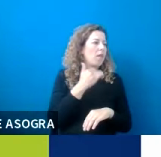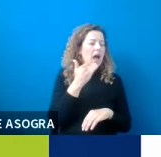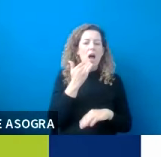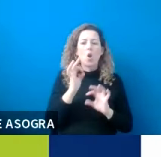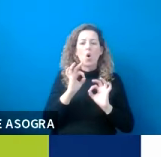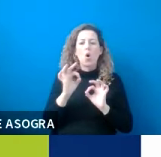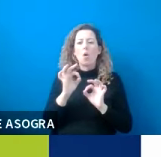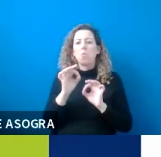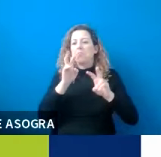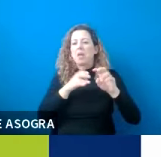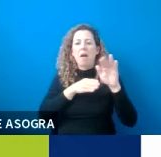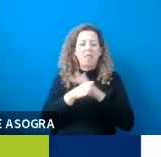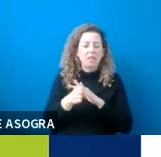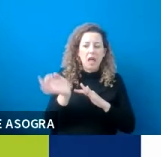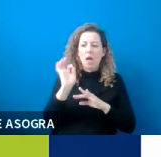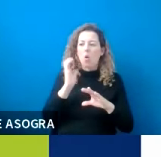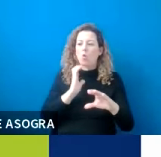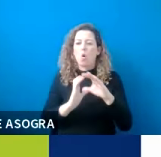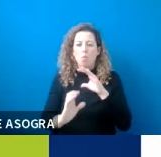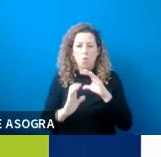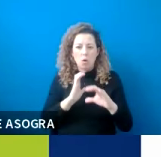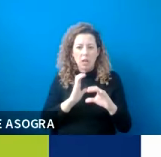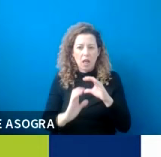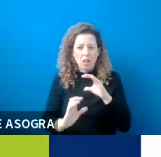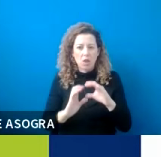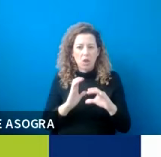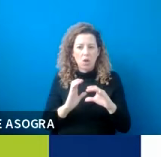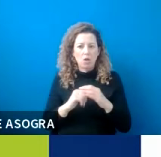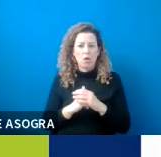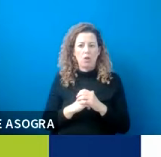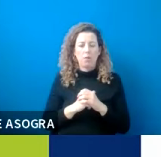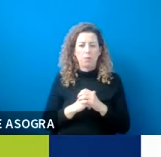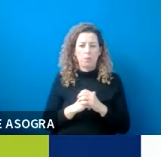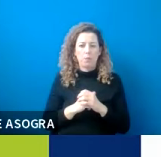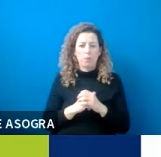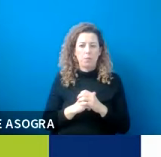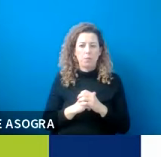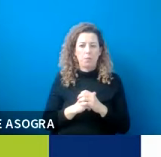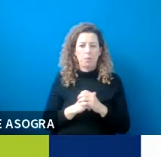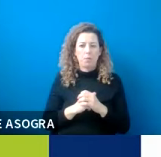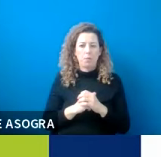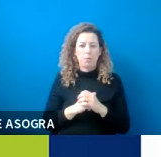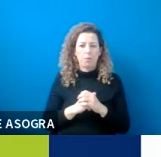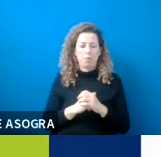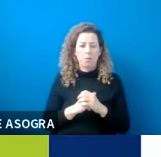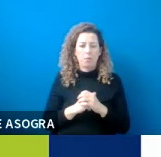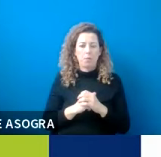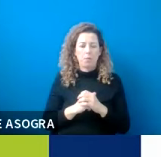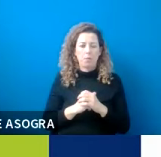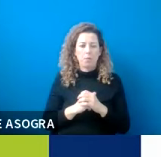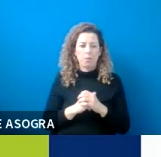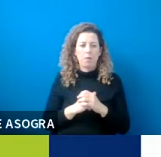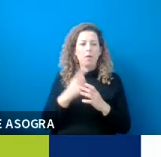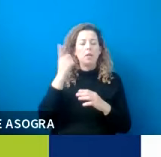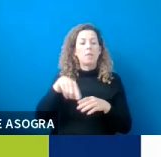flexibilidad o la comunicación, digamos, dando un poco psicoeducación a las familias en grupo y luego hacemos también